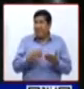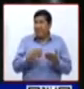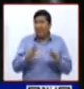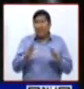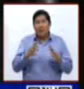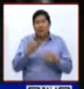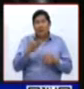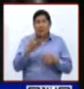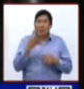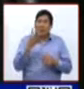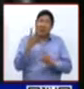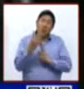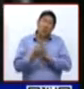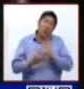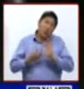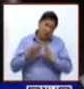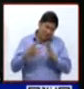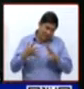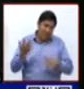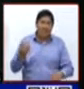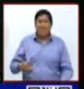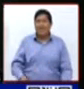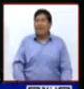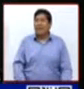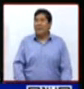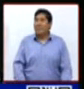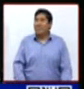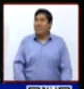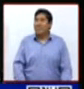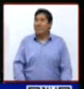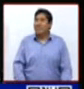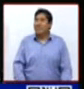duran unas 3-4 horas estos eclipses de luna.